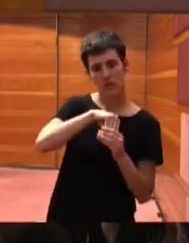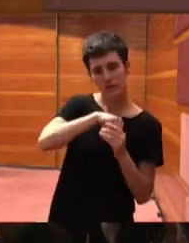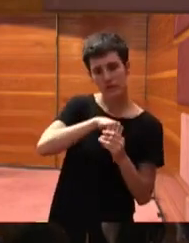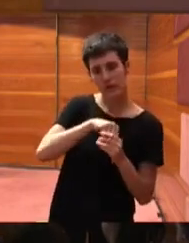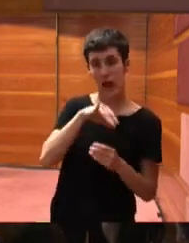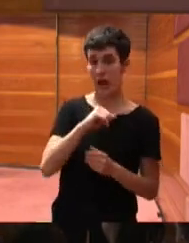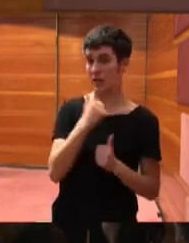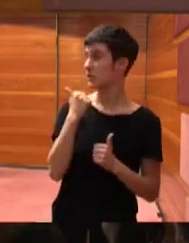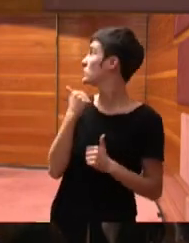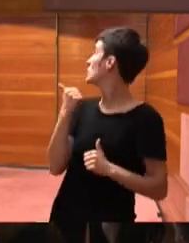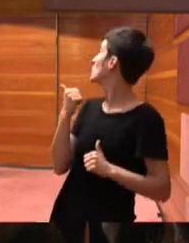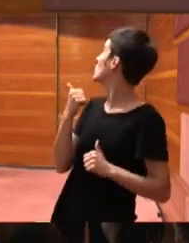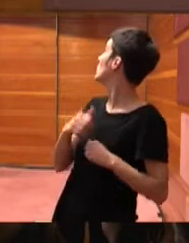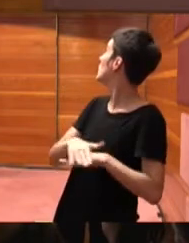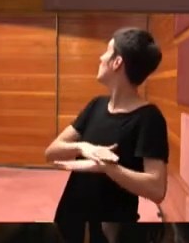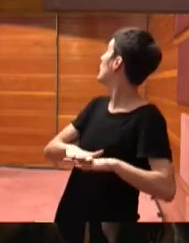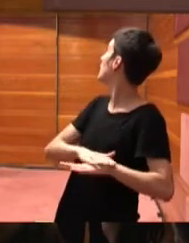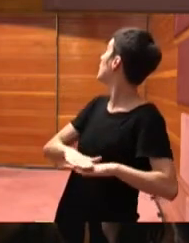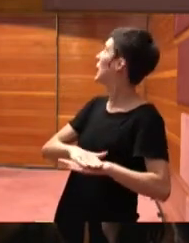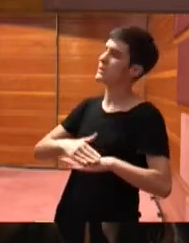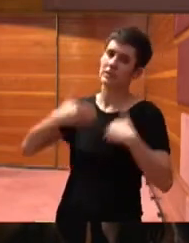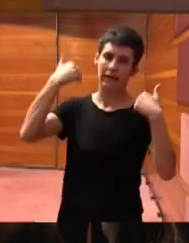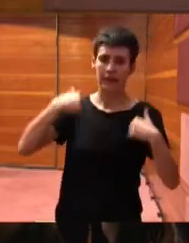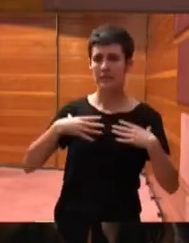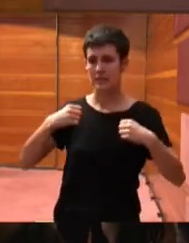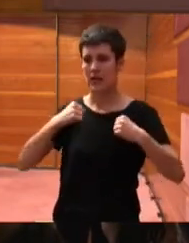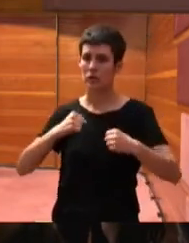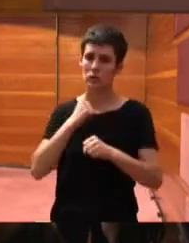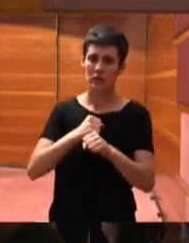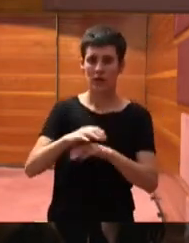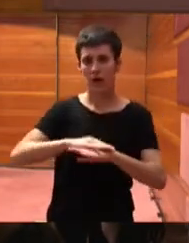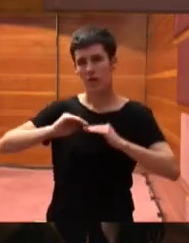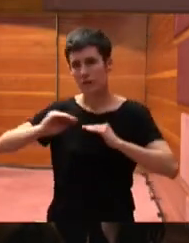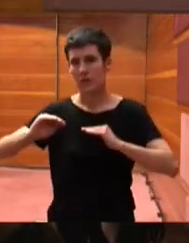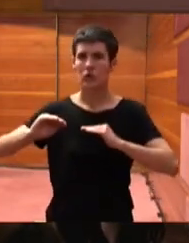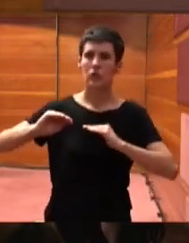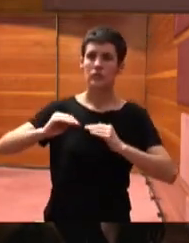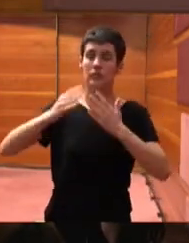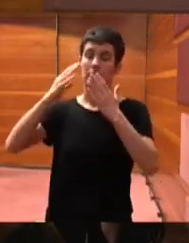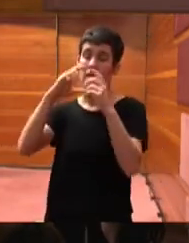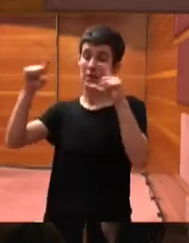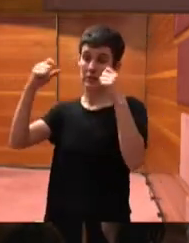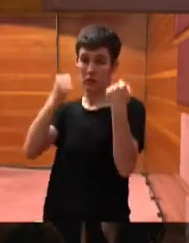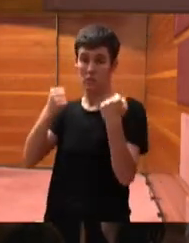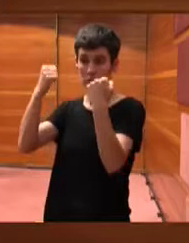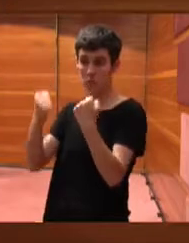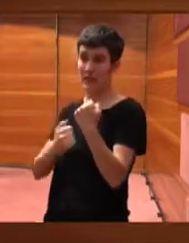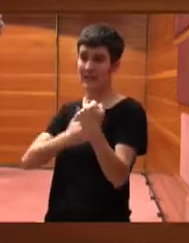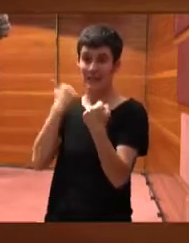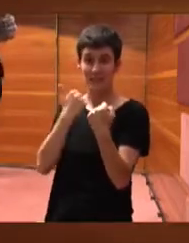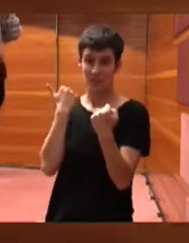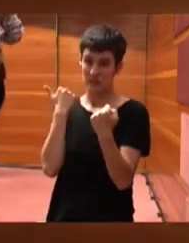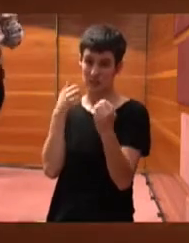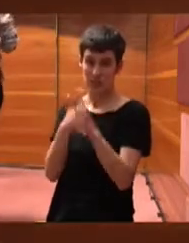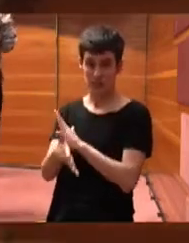tendremos esto, ¿vale? De básicas, estado de salud físico, empleo estable, seguridad familiar. En la administración pública, estas son las necesidades